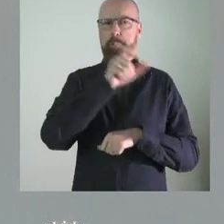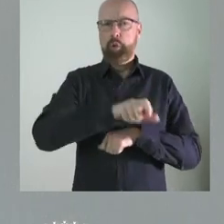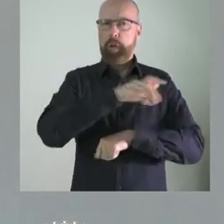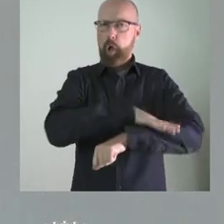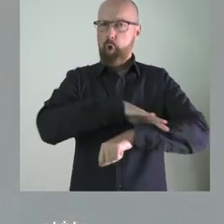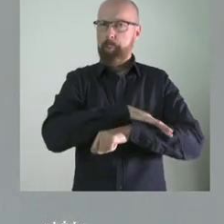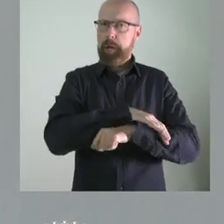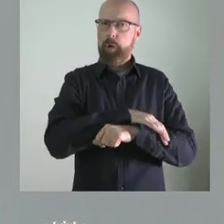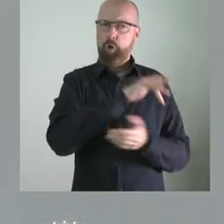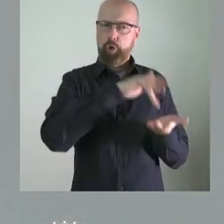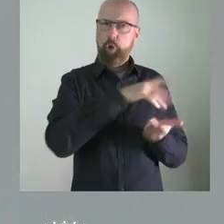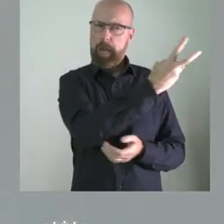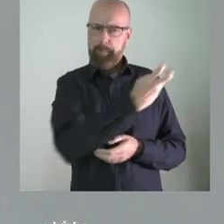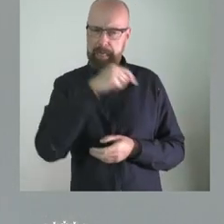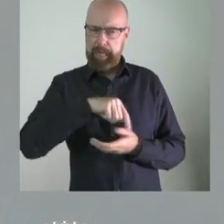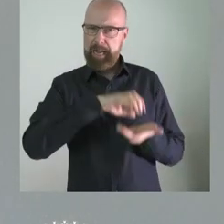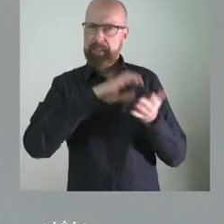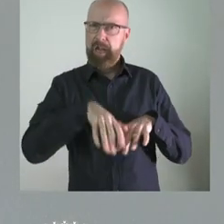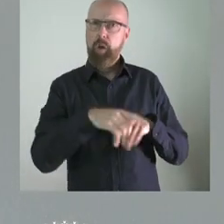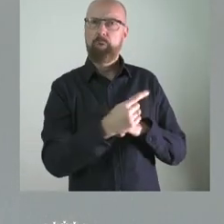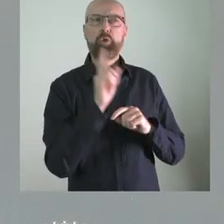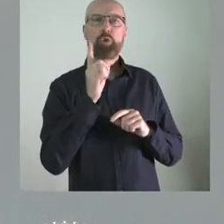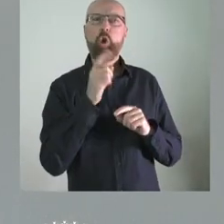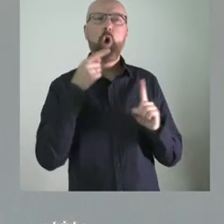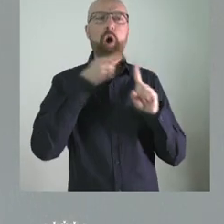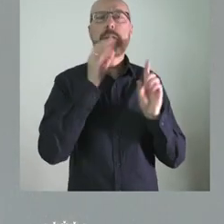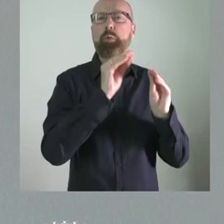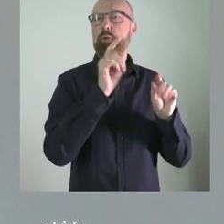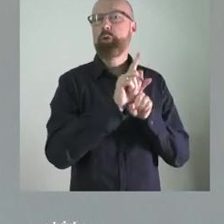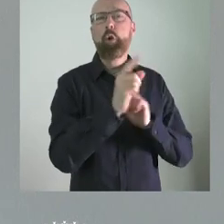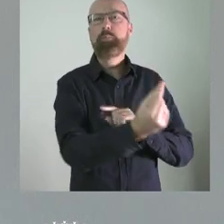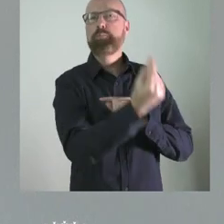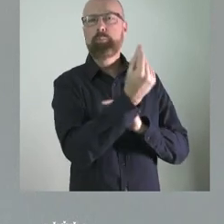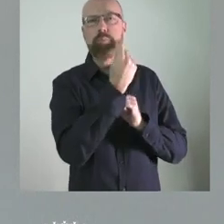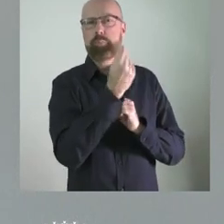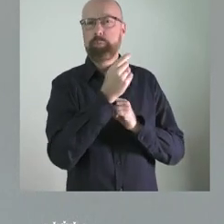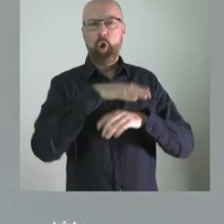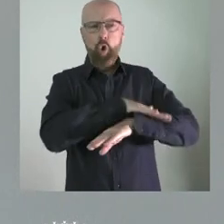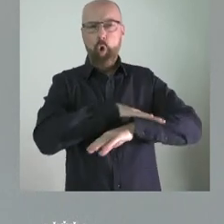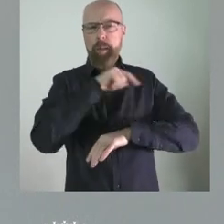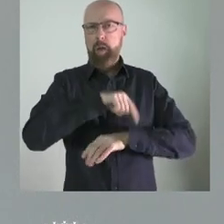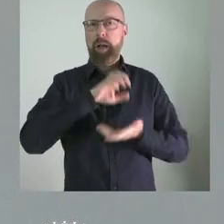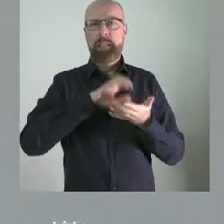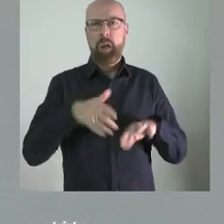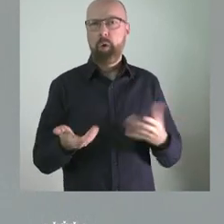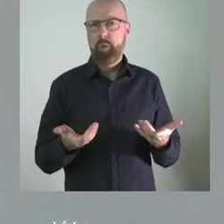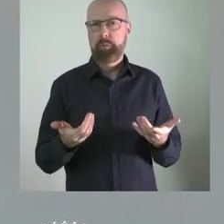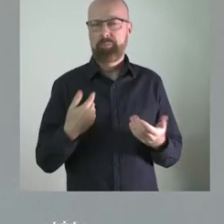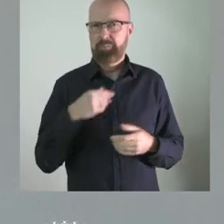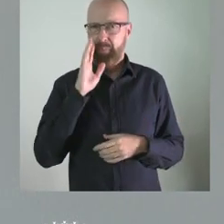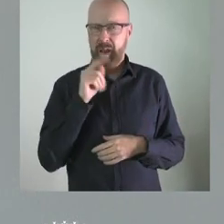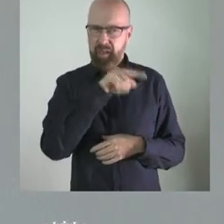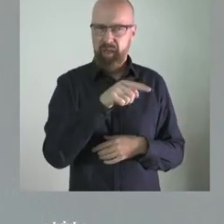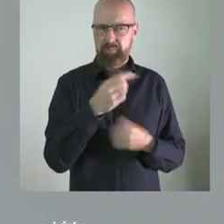vienen a nuestra comunidad es para criticar a Castilla y león y a su gobierno no nos parece que este sea el mecanismo